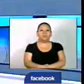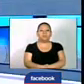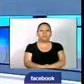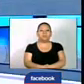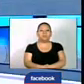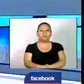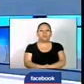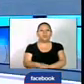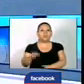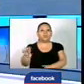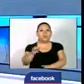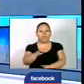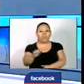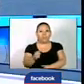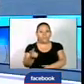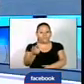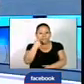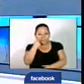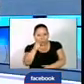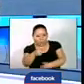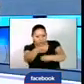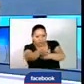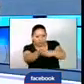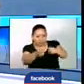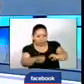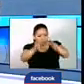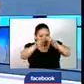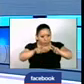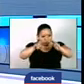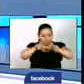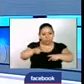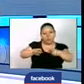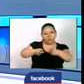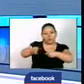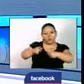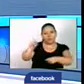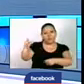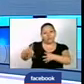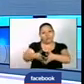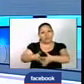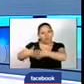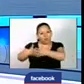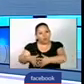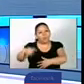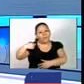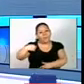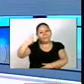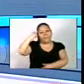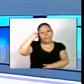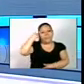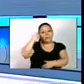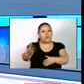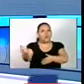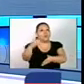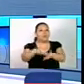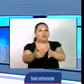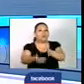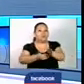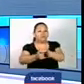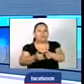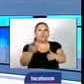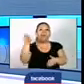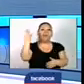y las nuevas guías de los centros para el control y prevención de enfermedades de los Estados Unidos marcan un nuevo comienzo para miles de personas